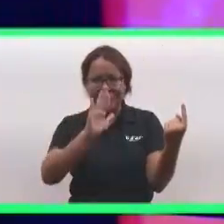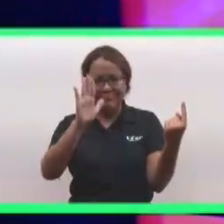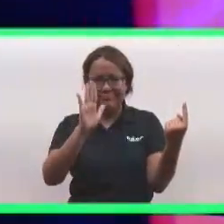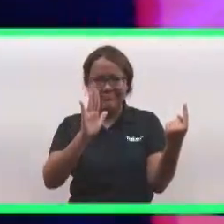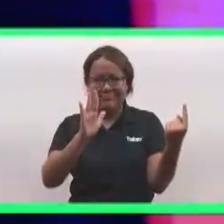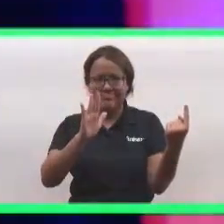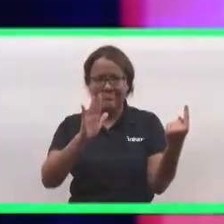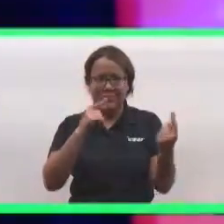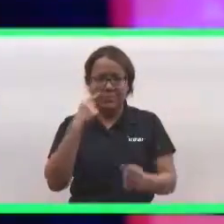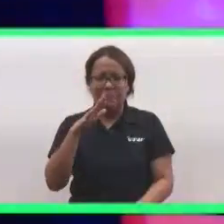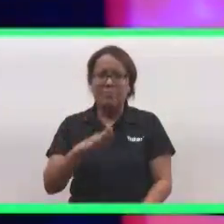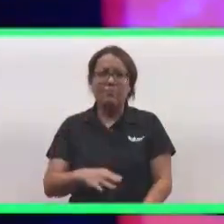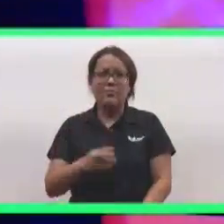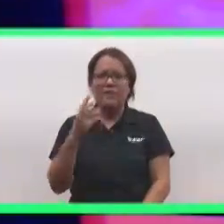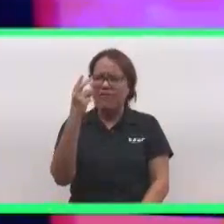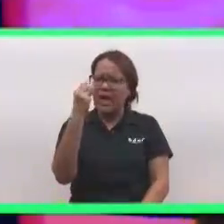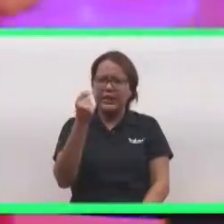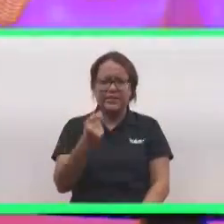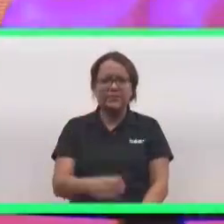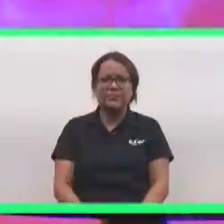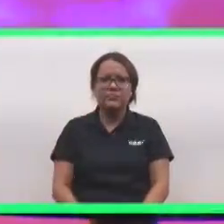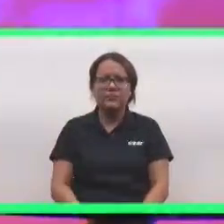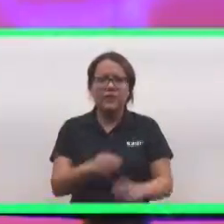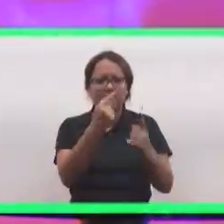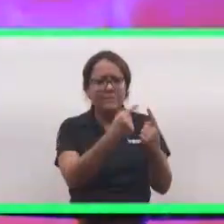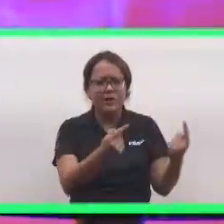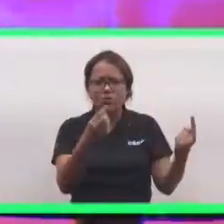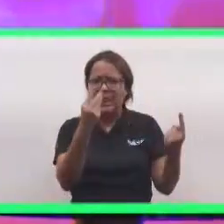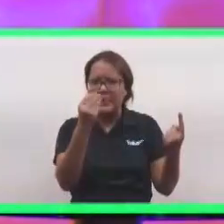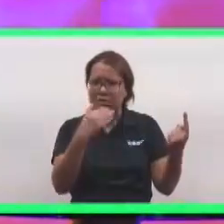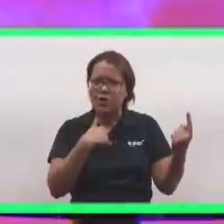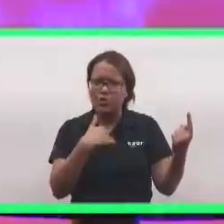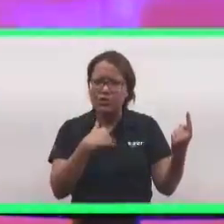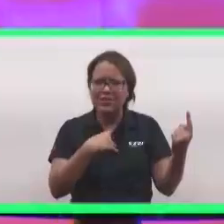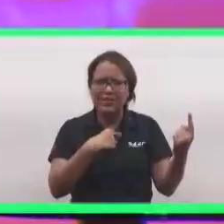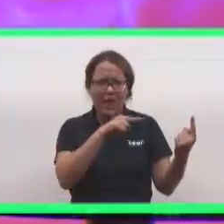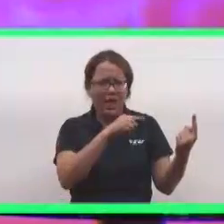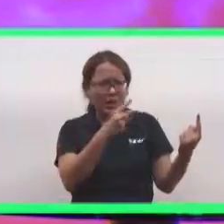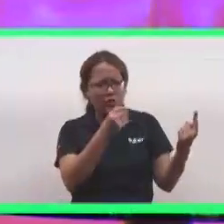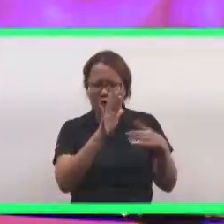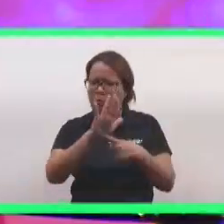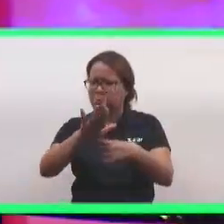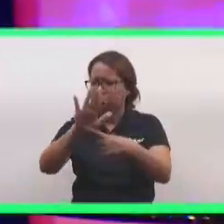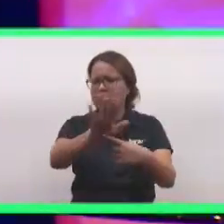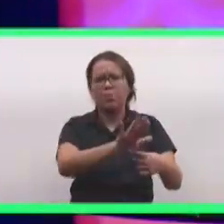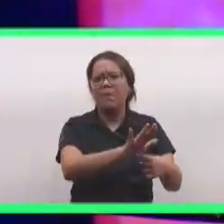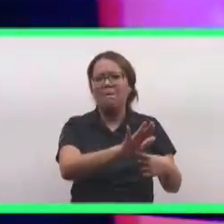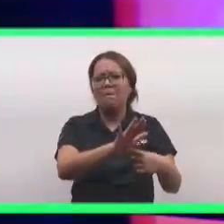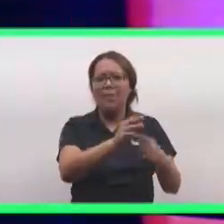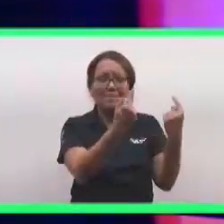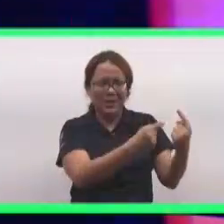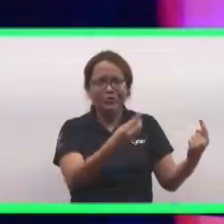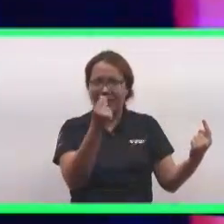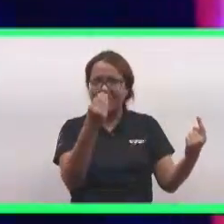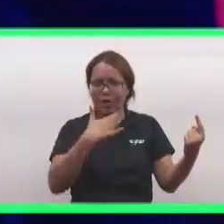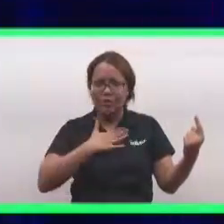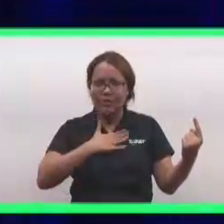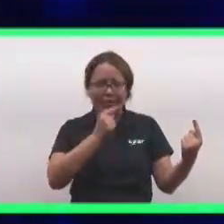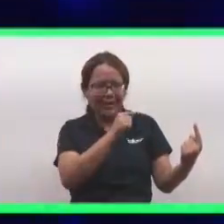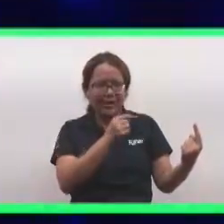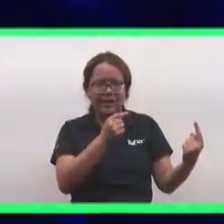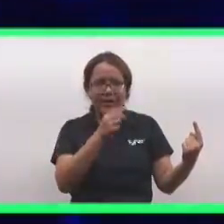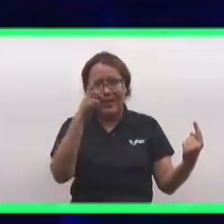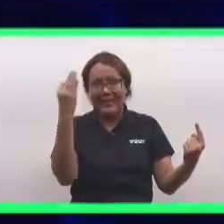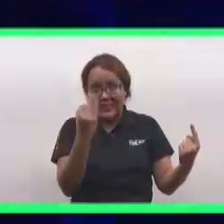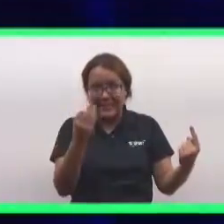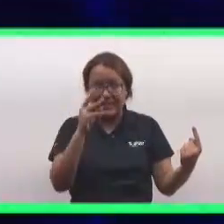ejercicio sencillo. La gente que tiene plata no tiene que probar que tiene plata. ¿Lo puede repetir conmigo, por favor? La gente que tiene plata no tiene